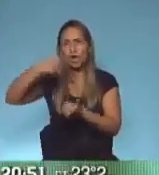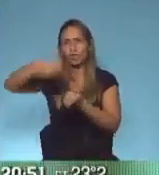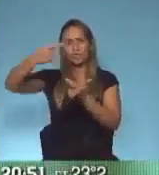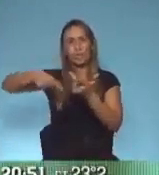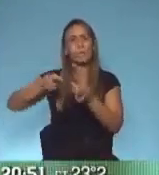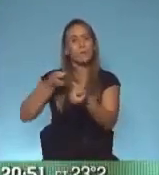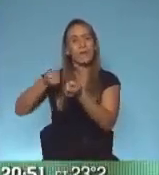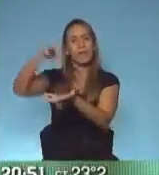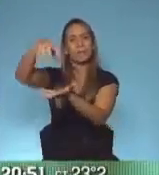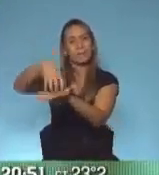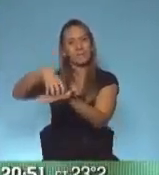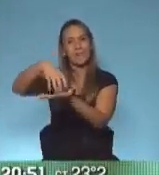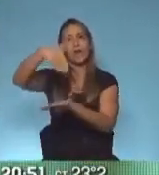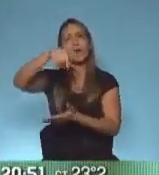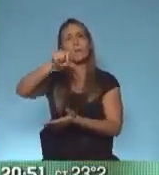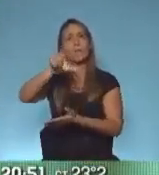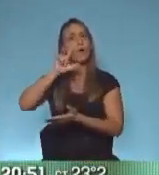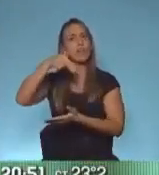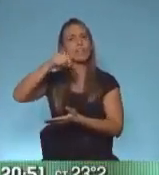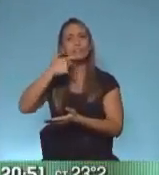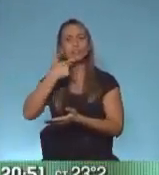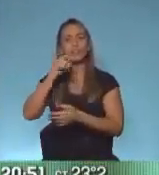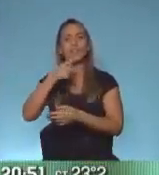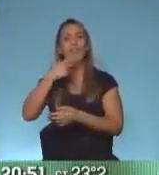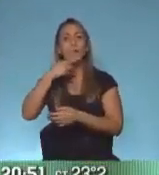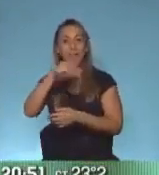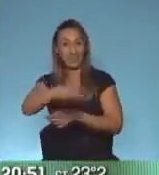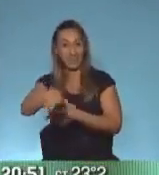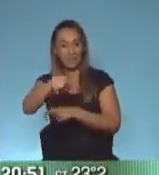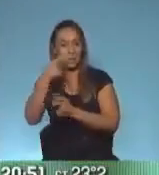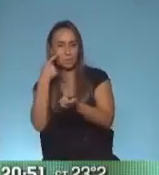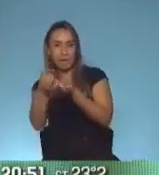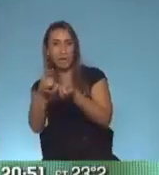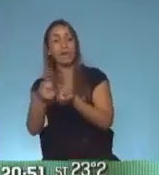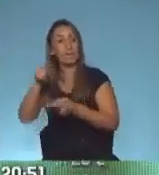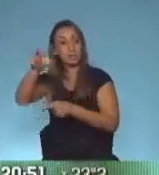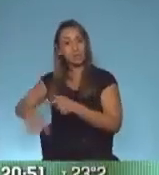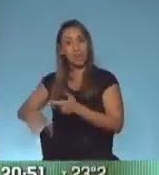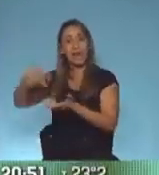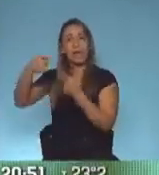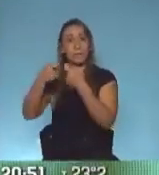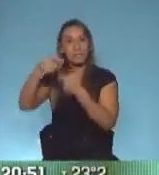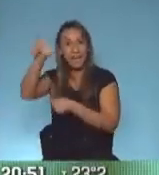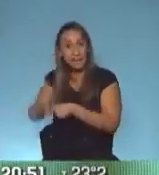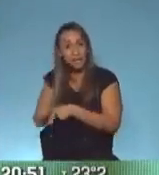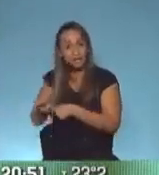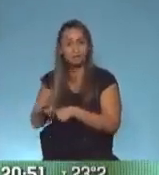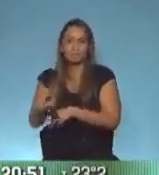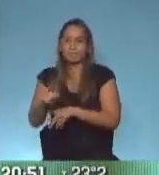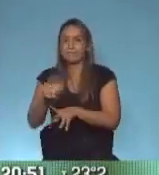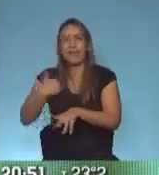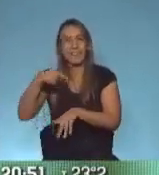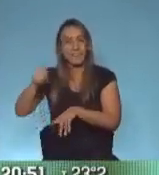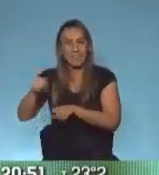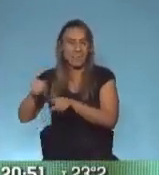de la Plata, la principal alimenticia del país, y bueno, también ha sido un empresario que en la Argentina fue creciendo